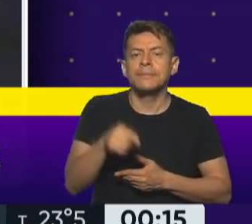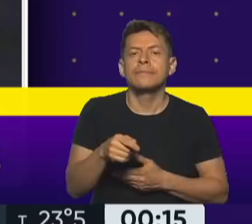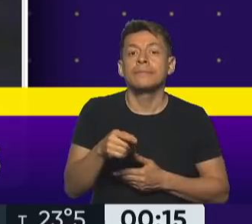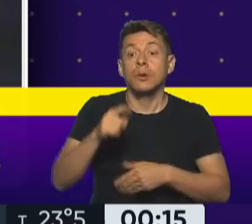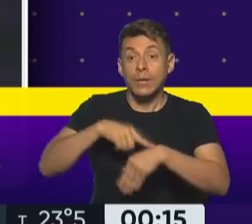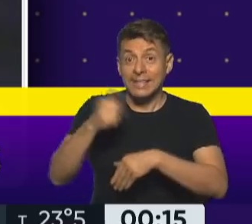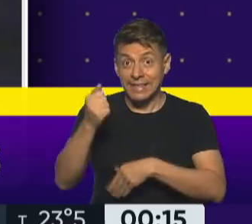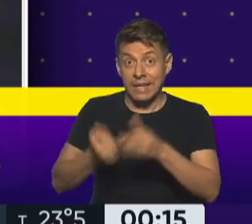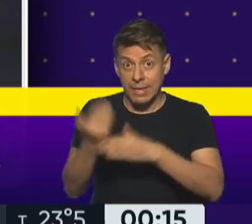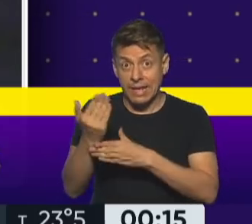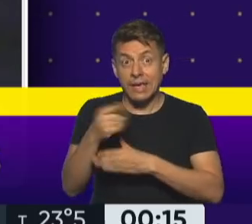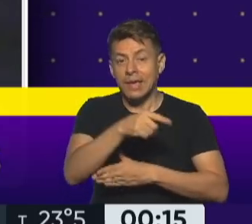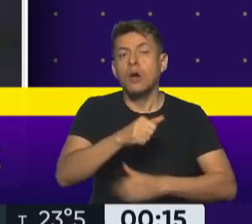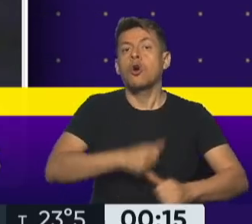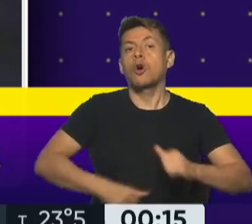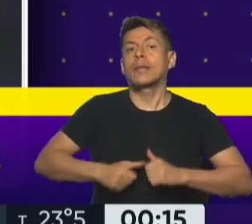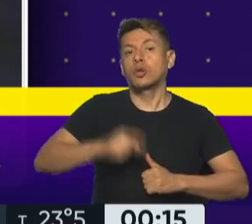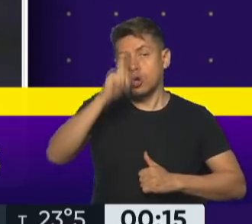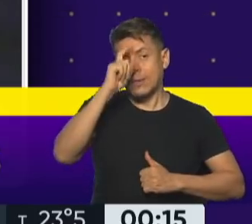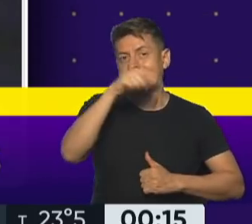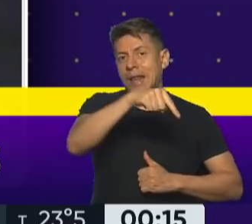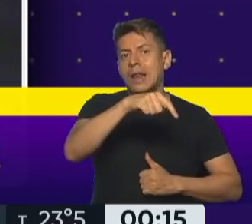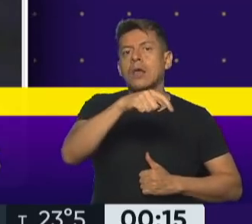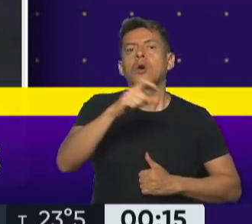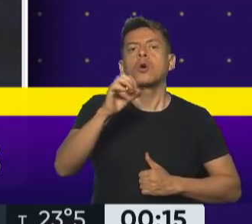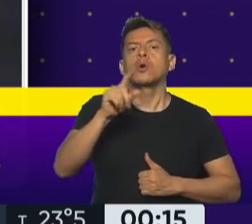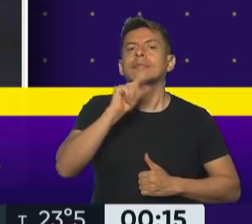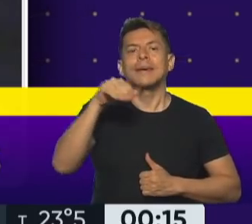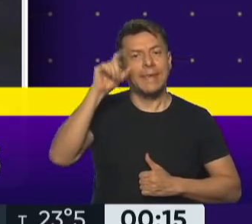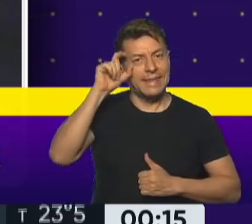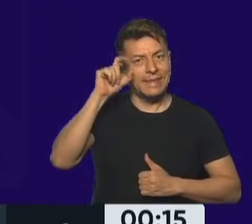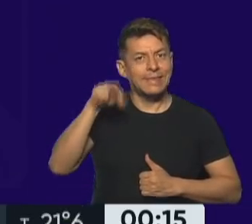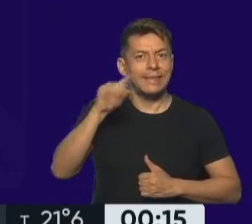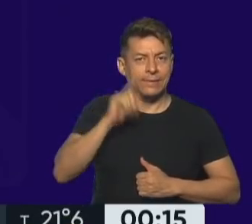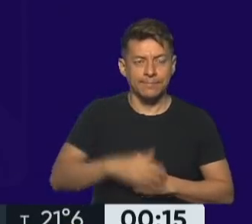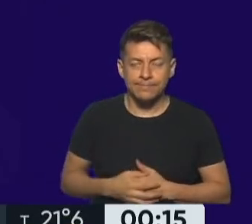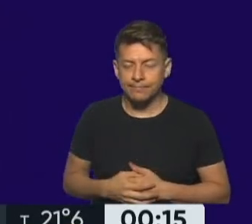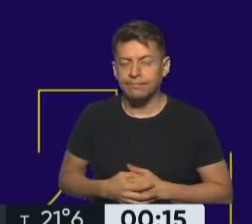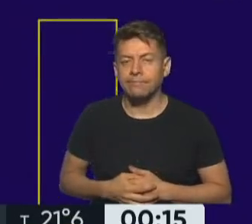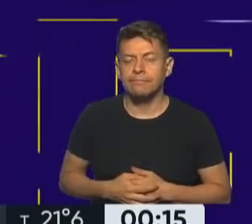jueves, la operación en el sanatorio Otamendi a Cristina Fernández de Kirchner.